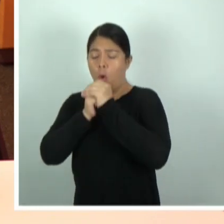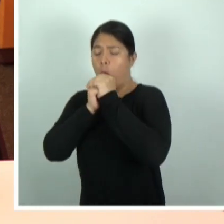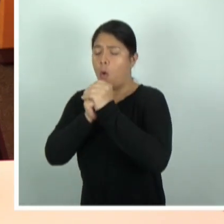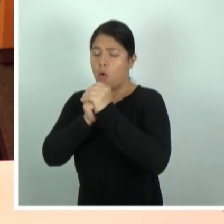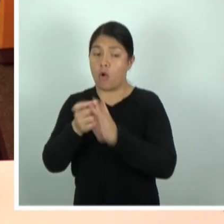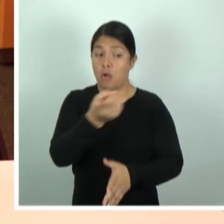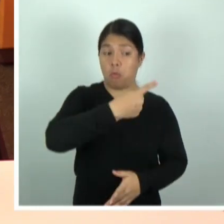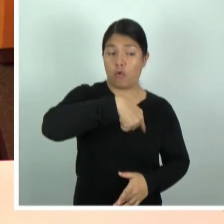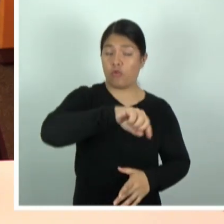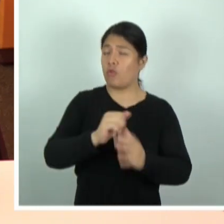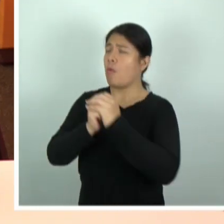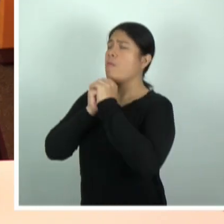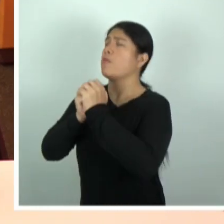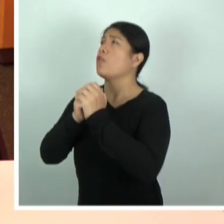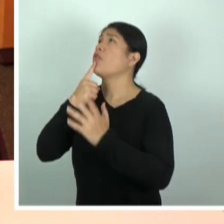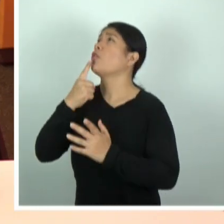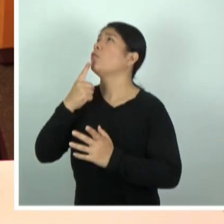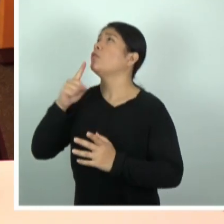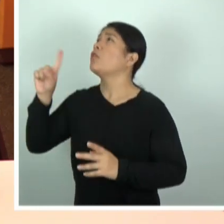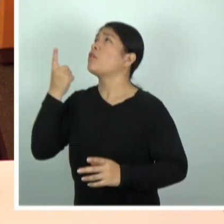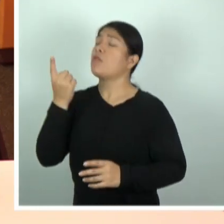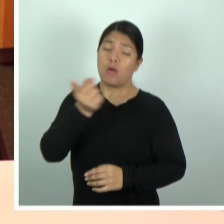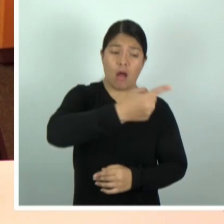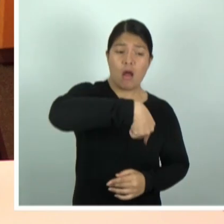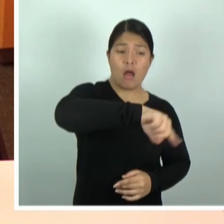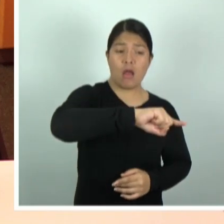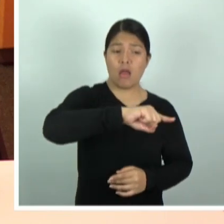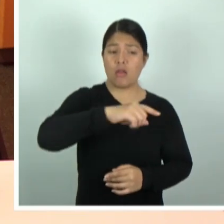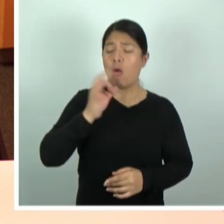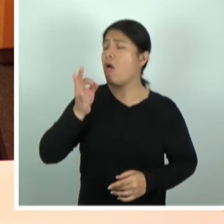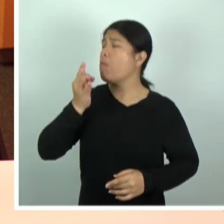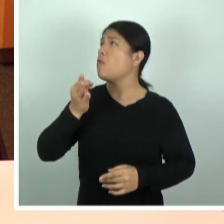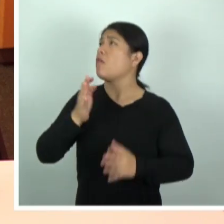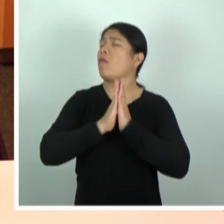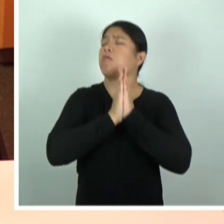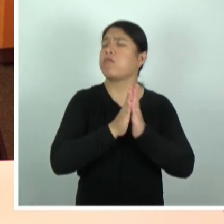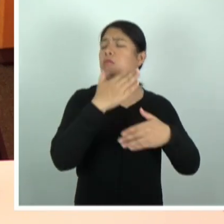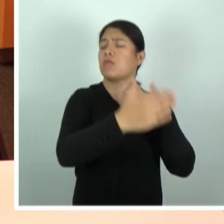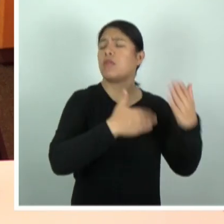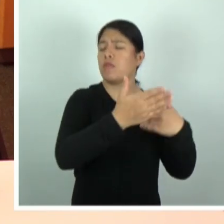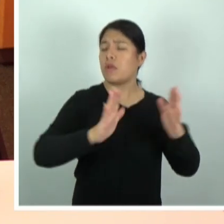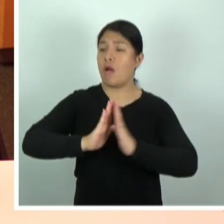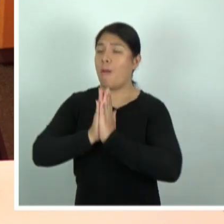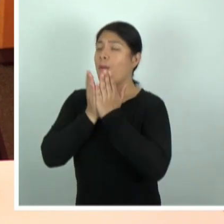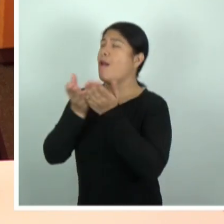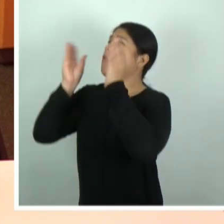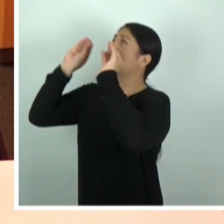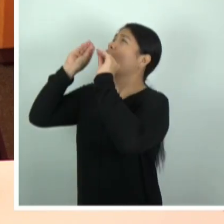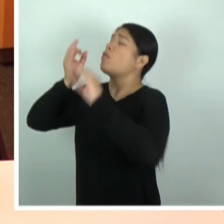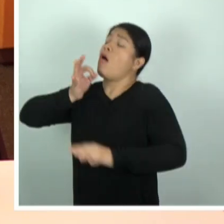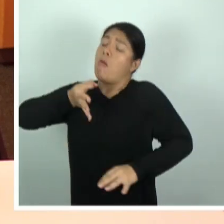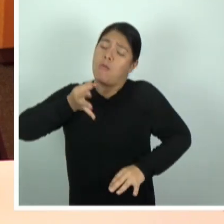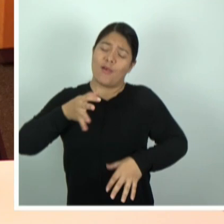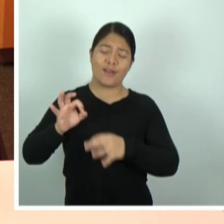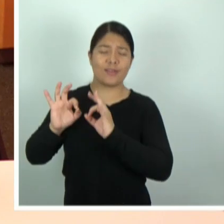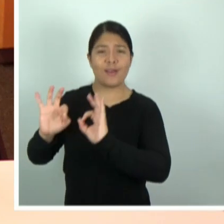dijo, santifícalos en la verdad. Tu palabra es la verdad. La palabra